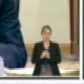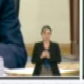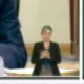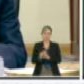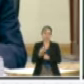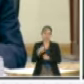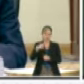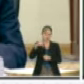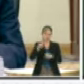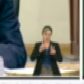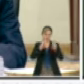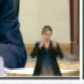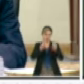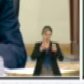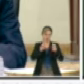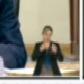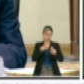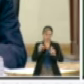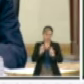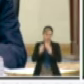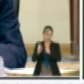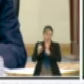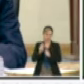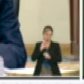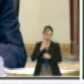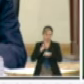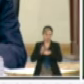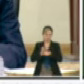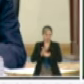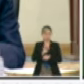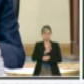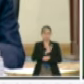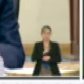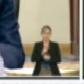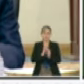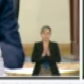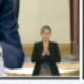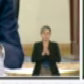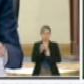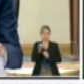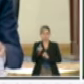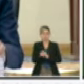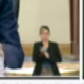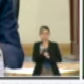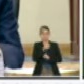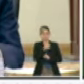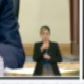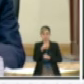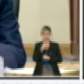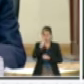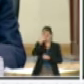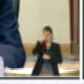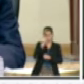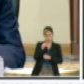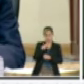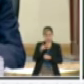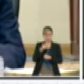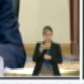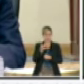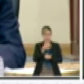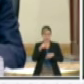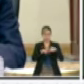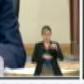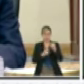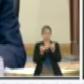porque este año inicia el proceso electoral para la presidencia de la república Y todavía no tenemos Claridad